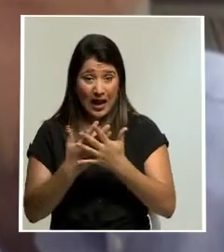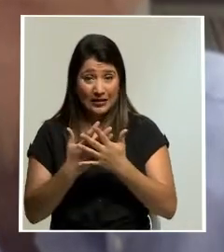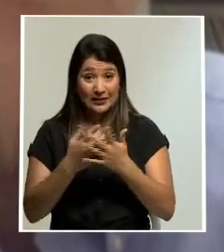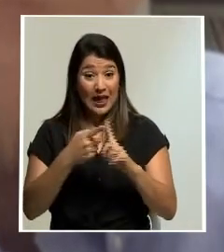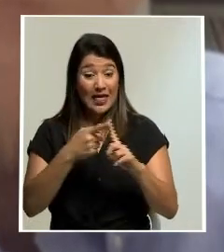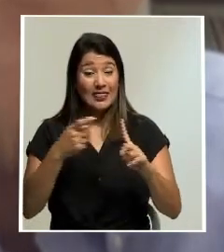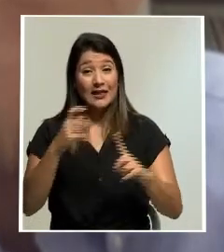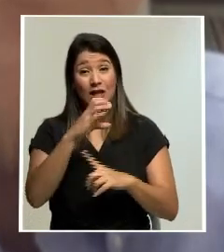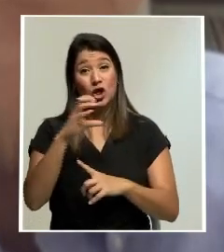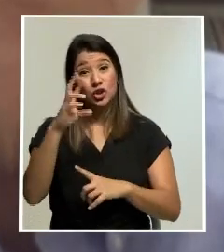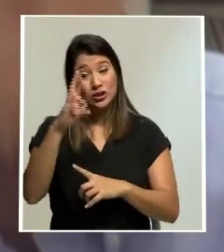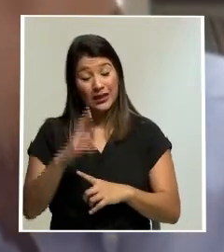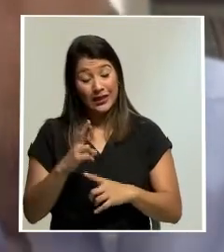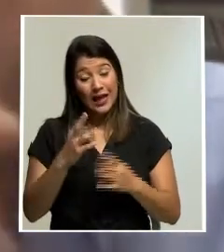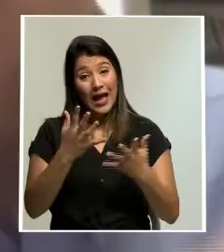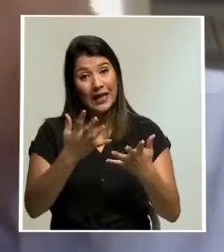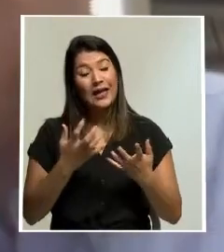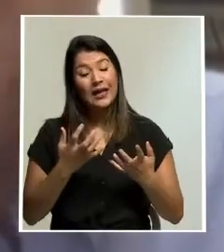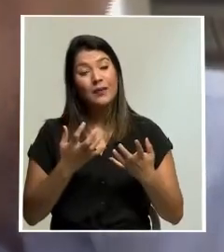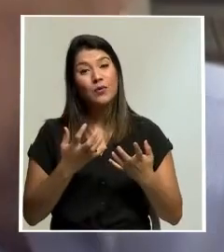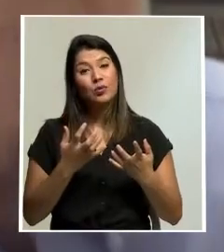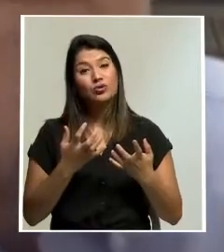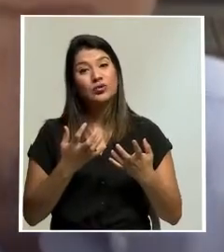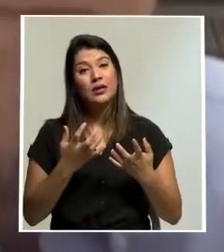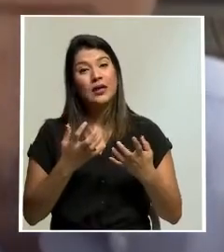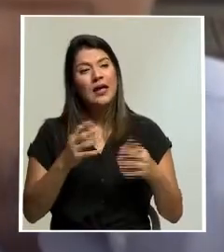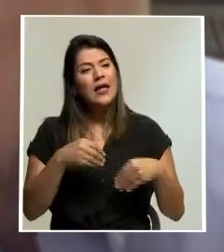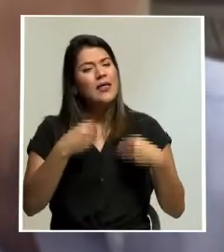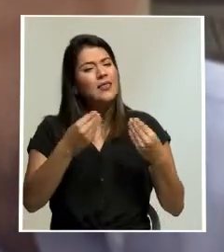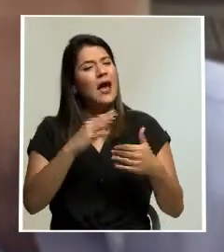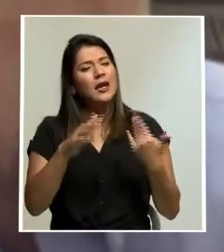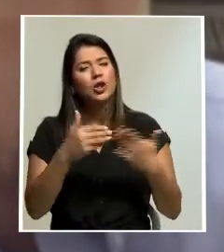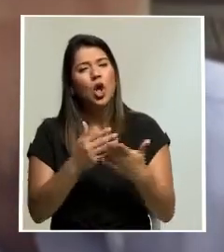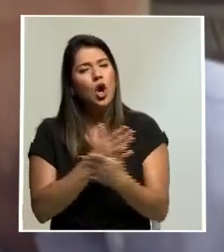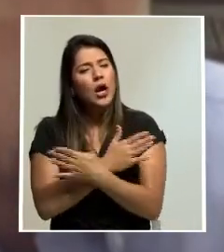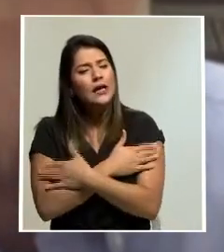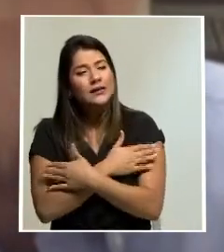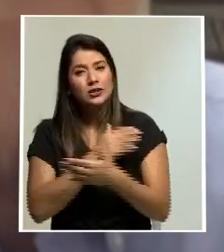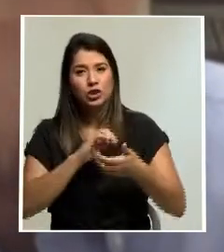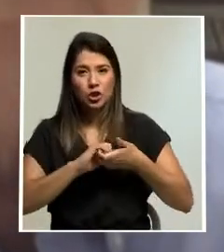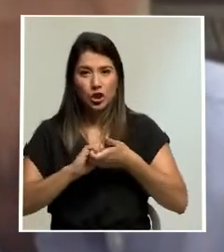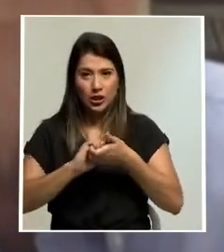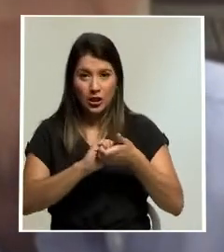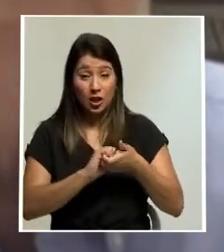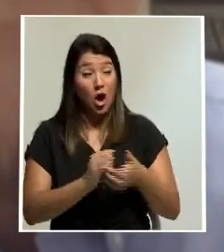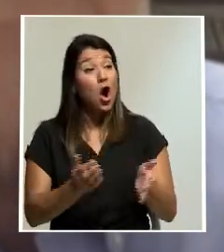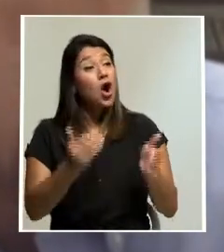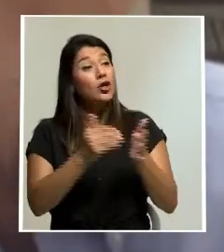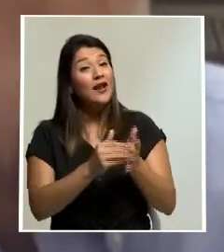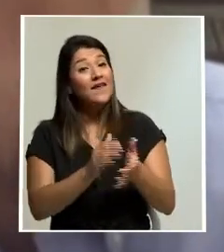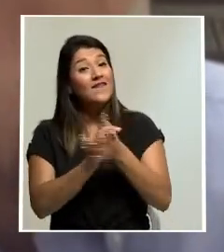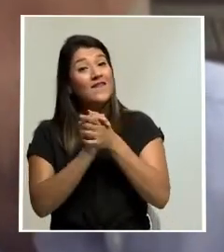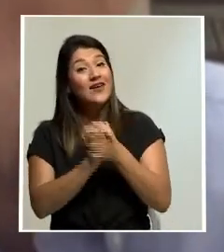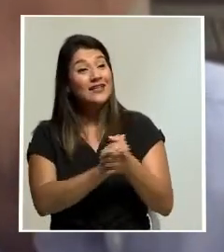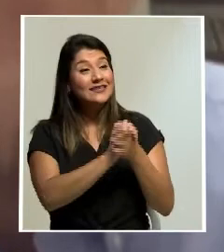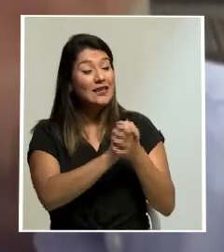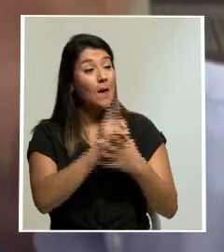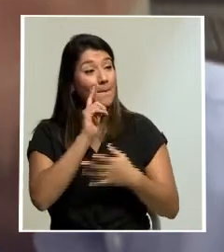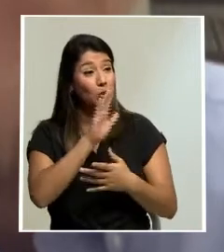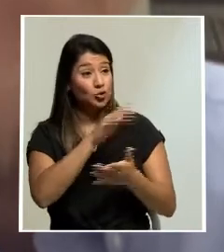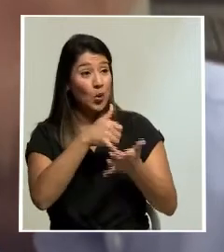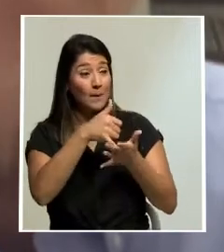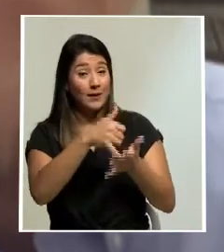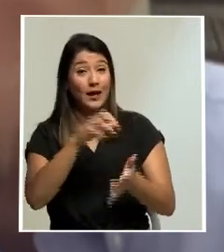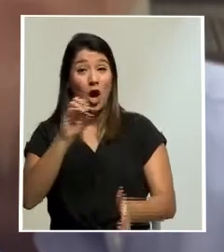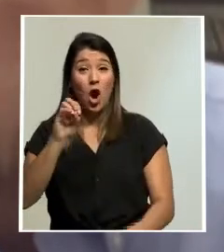desde Costa Rica, enviarte todo el cariño, la solidaridad, volver a felicitarte por ese premio Ortega